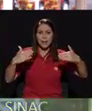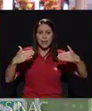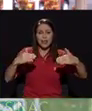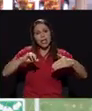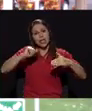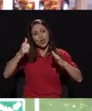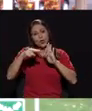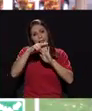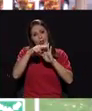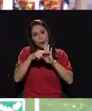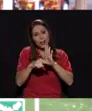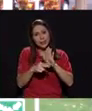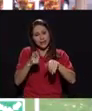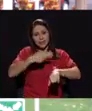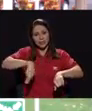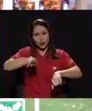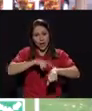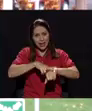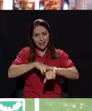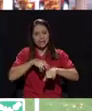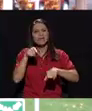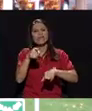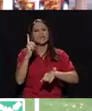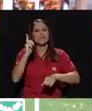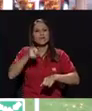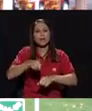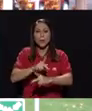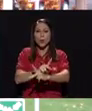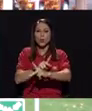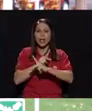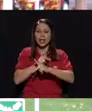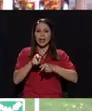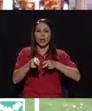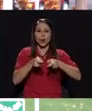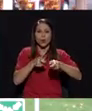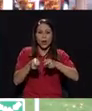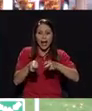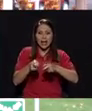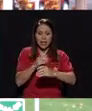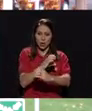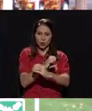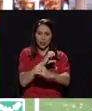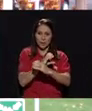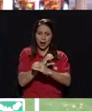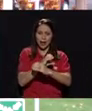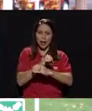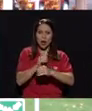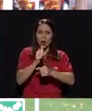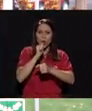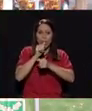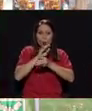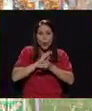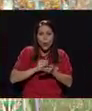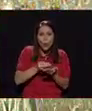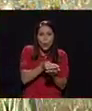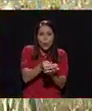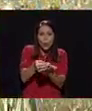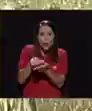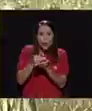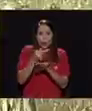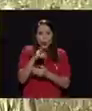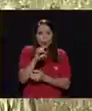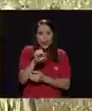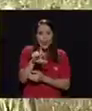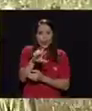otras normativas nacionales, de proteger, controlar y conservar los humedales de Costa Rica. Esta